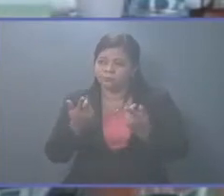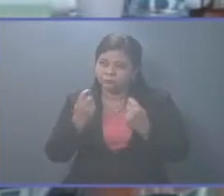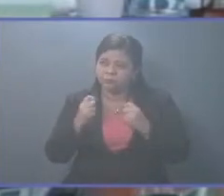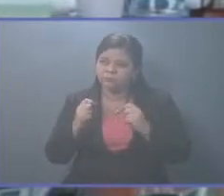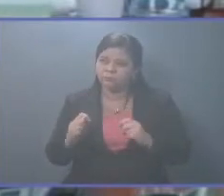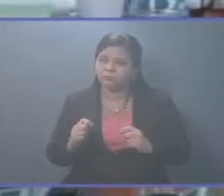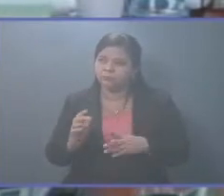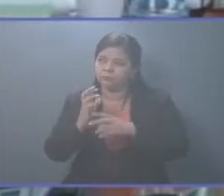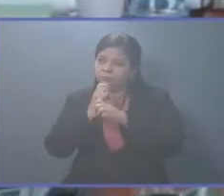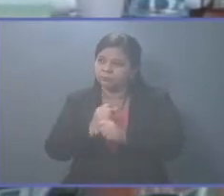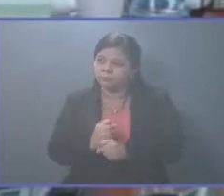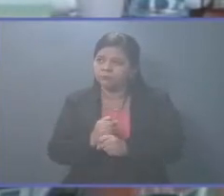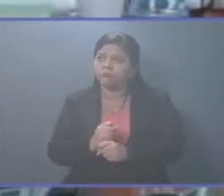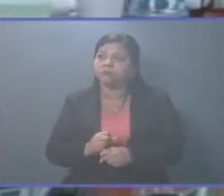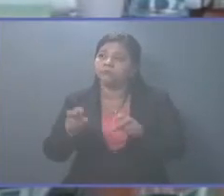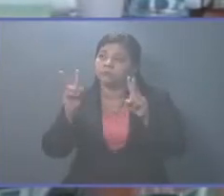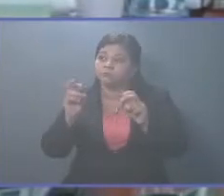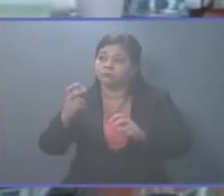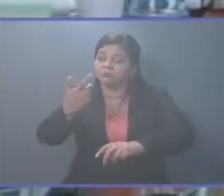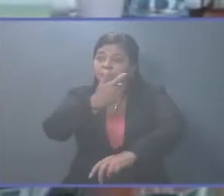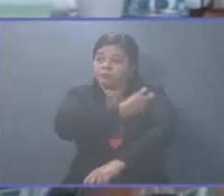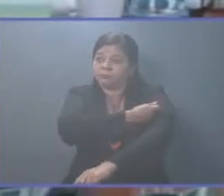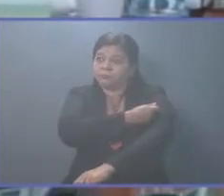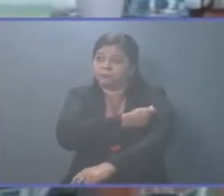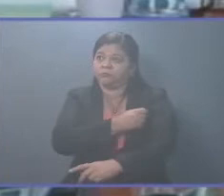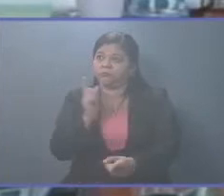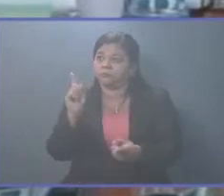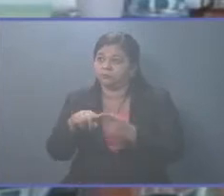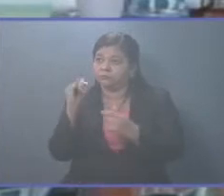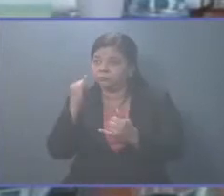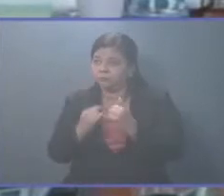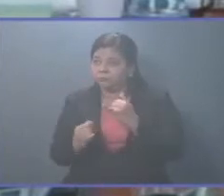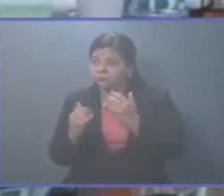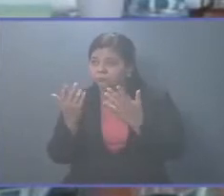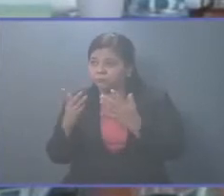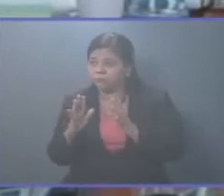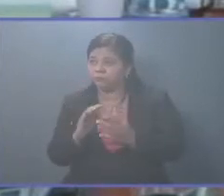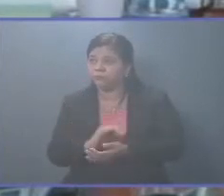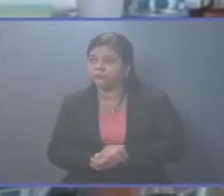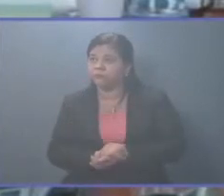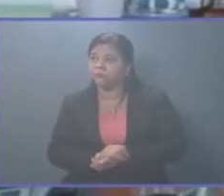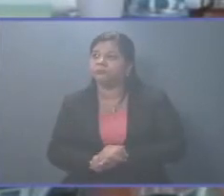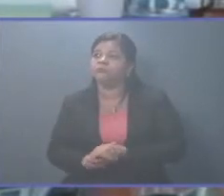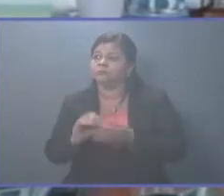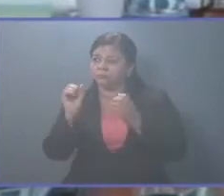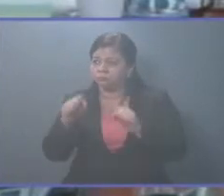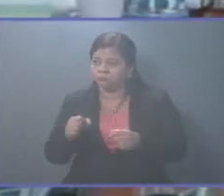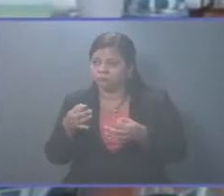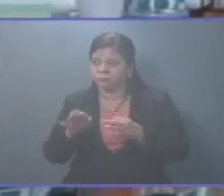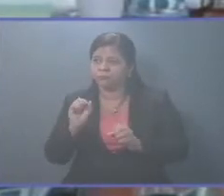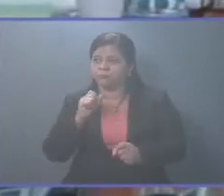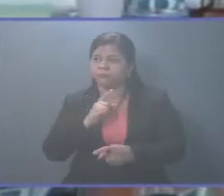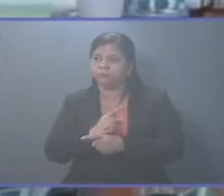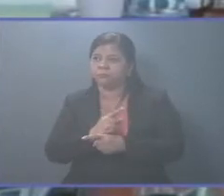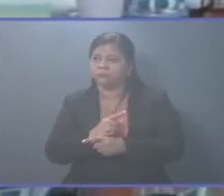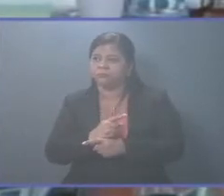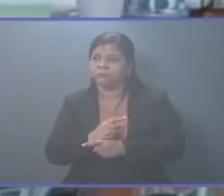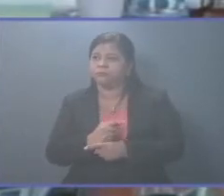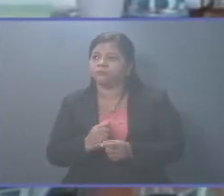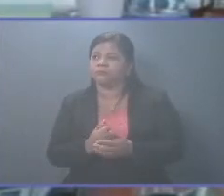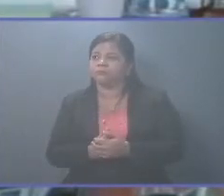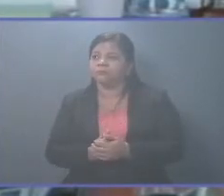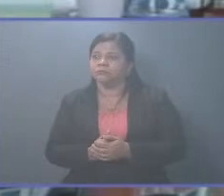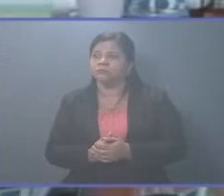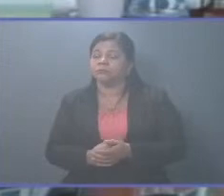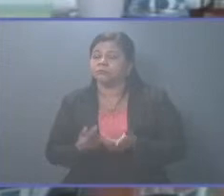asegurar que la vacuna que al final se tome o se escoja sea la más adecuada, ¿verdad? Obviamente aquí